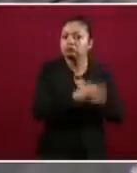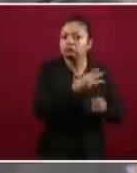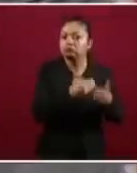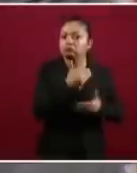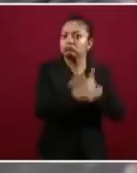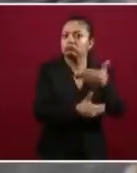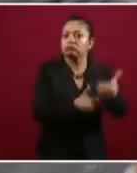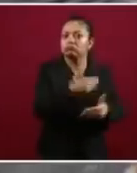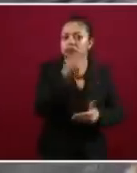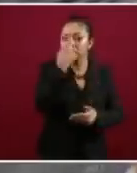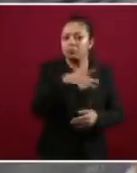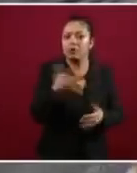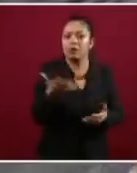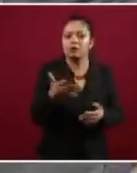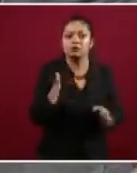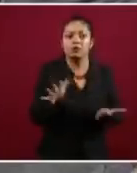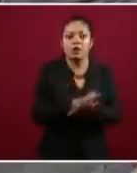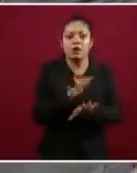el desarrollo.